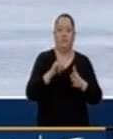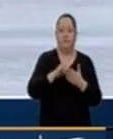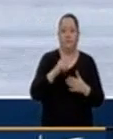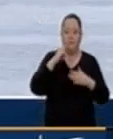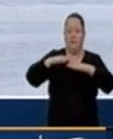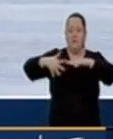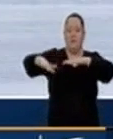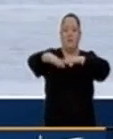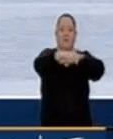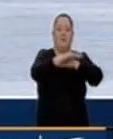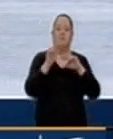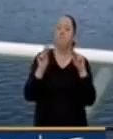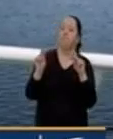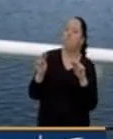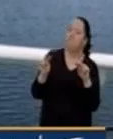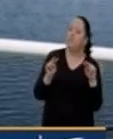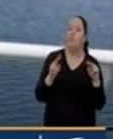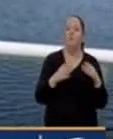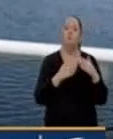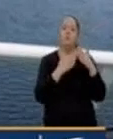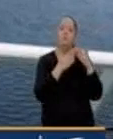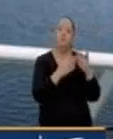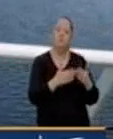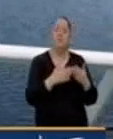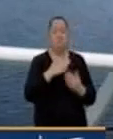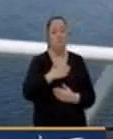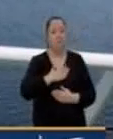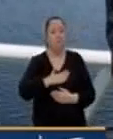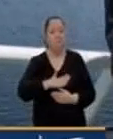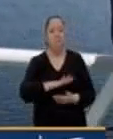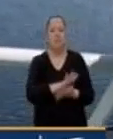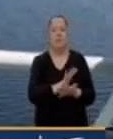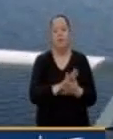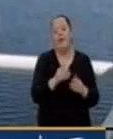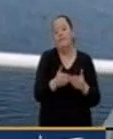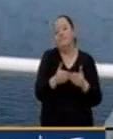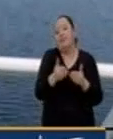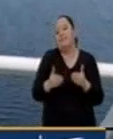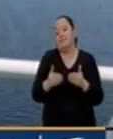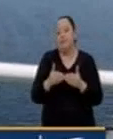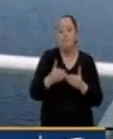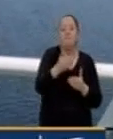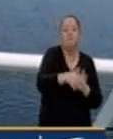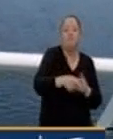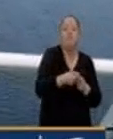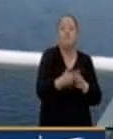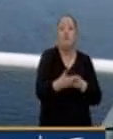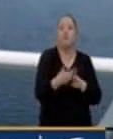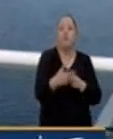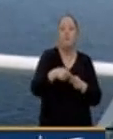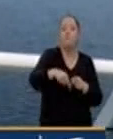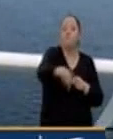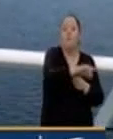que por ahora nos recibe, una navegación muy tranquila, pero también es lo previo a lo que vamos a vivir en pocas horas desde